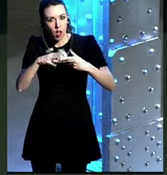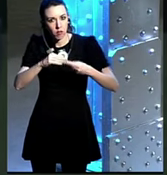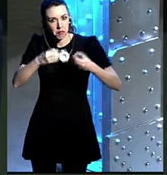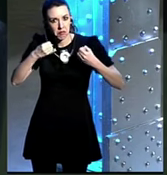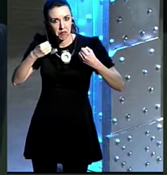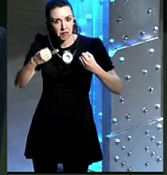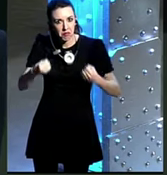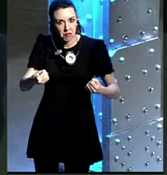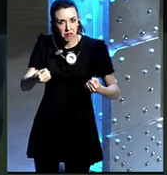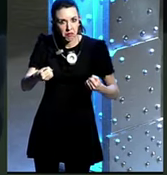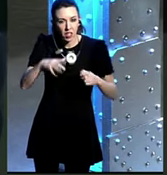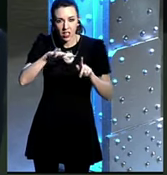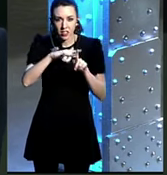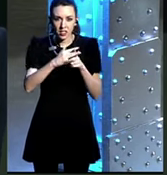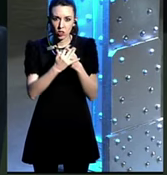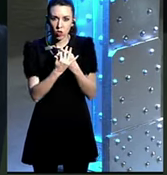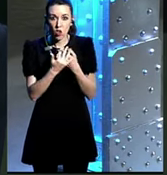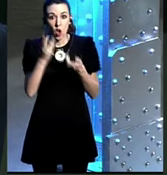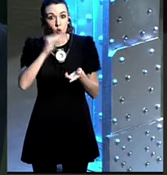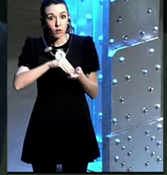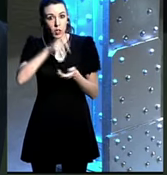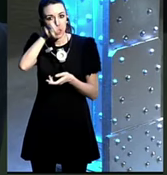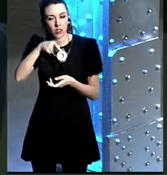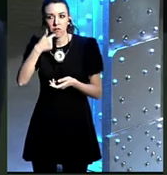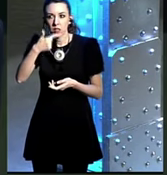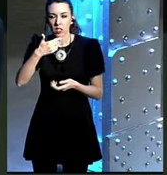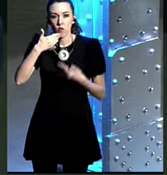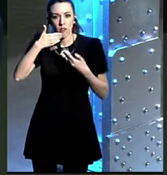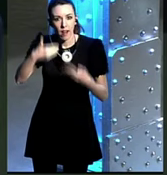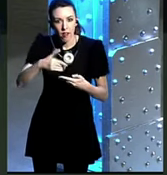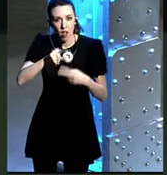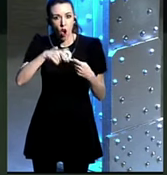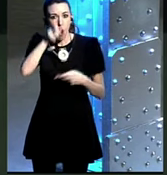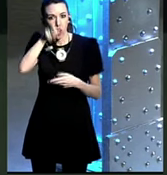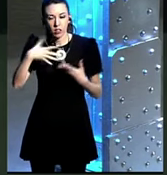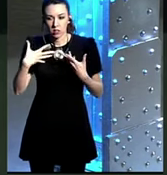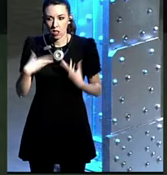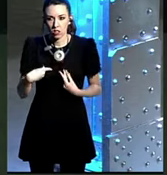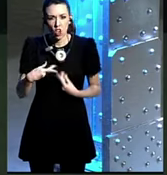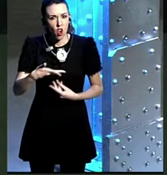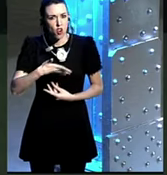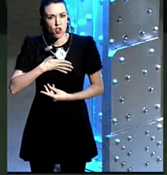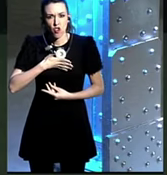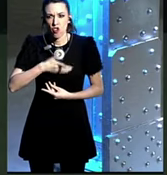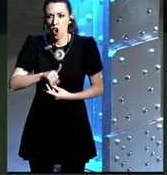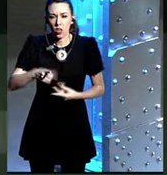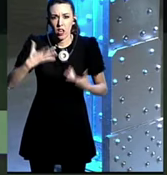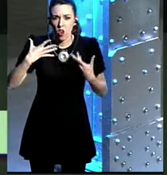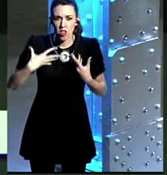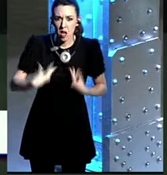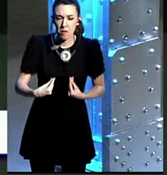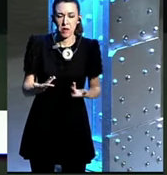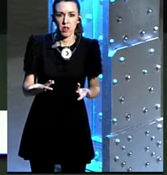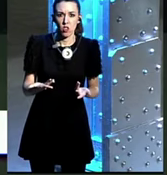tipo de situaciones, cuán a menudo la gente estaba agradecida, cuán a menudo la gente que estaba deprimida decía, yo no querría estar deprimido y no